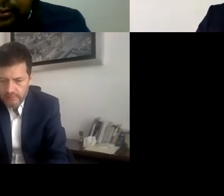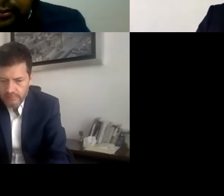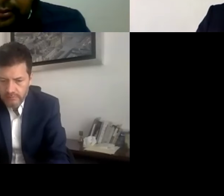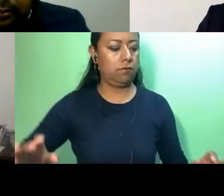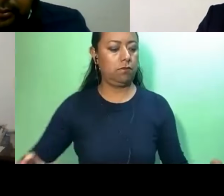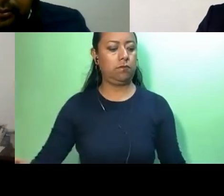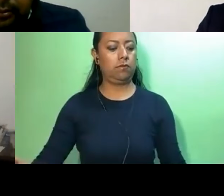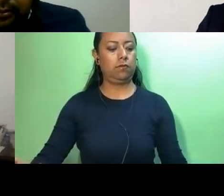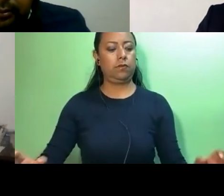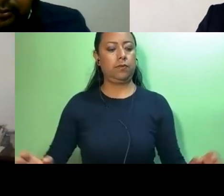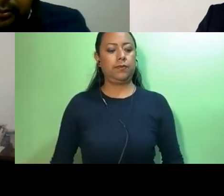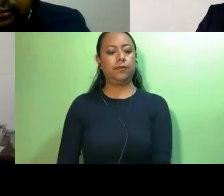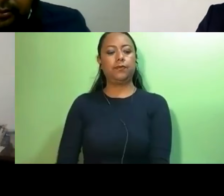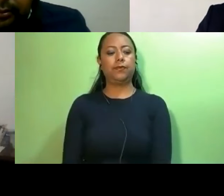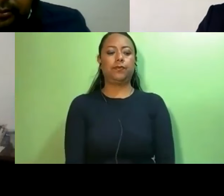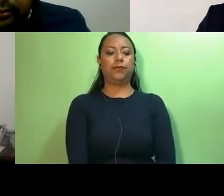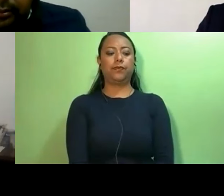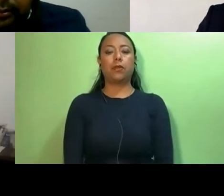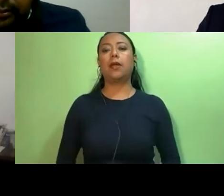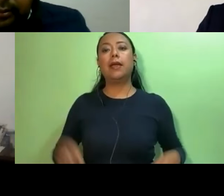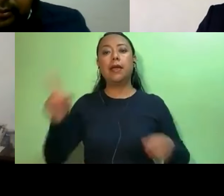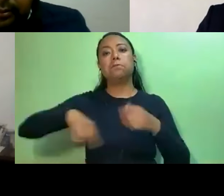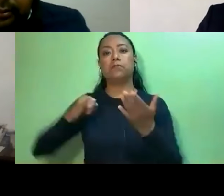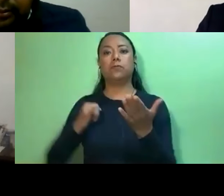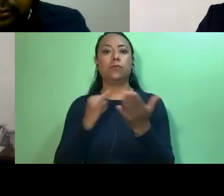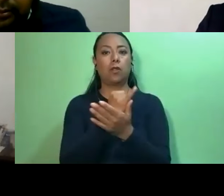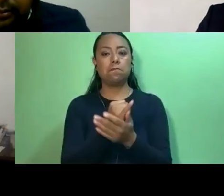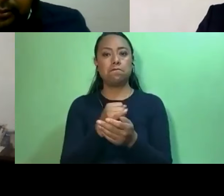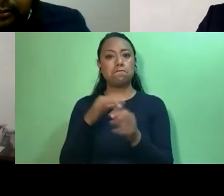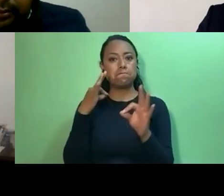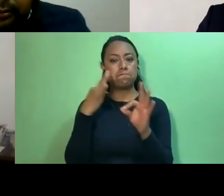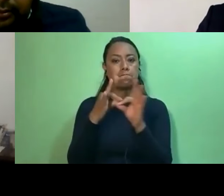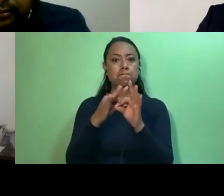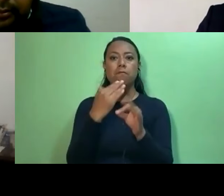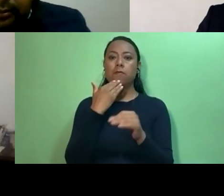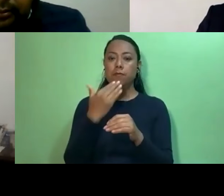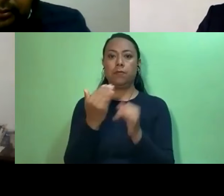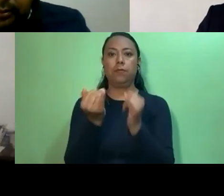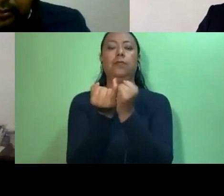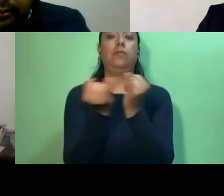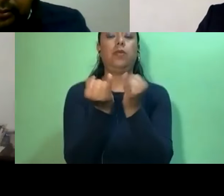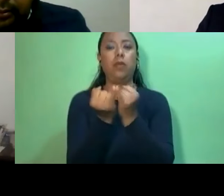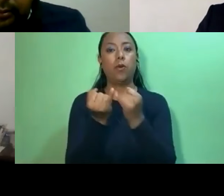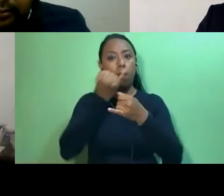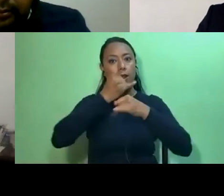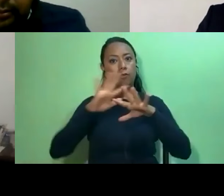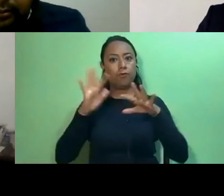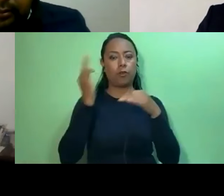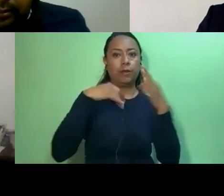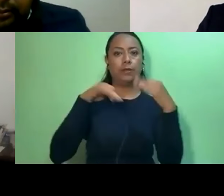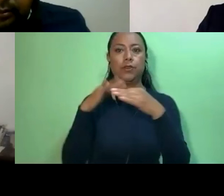es determinar con la mayor precisión posible y con la información